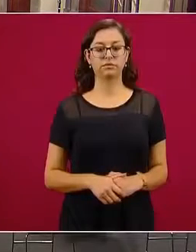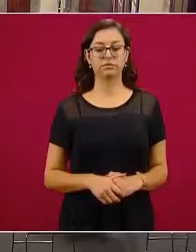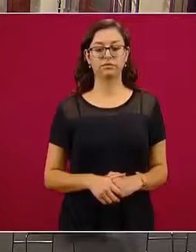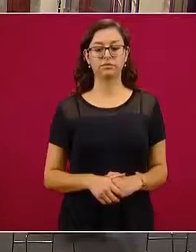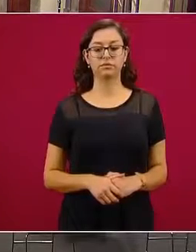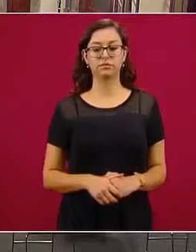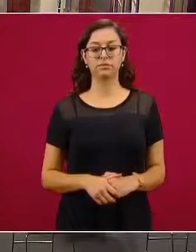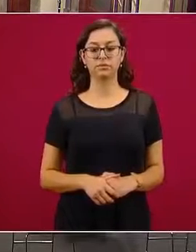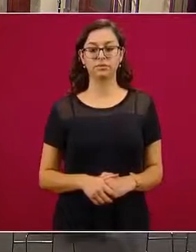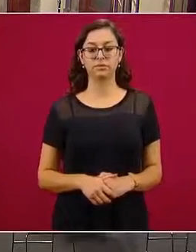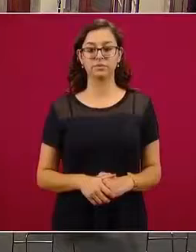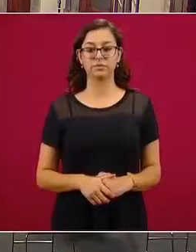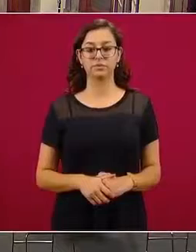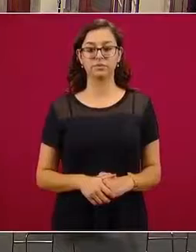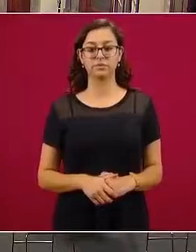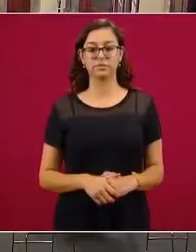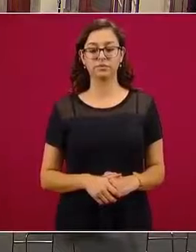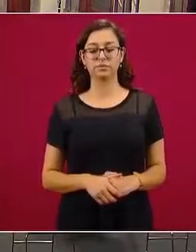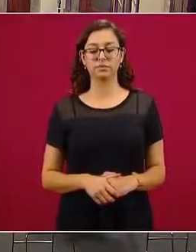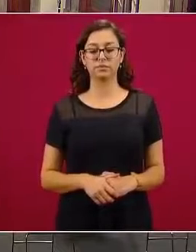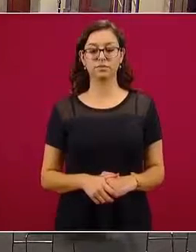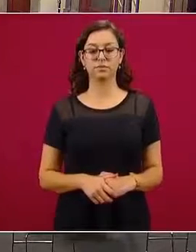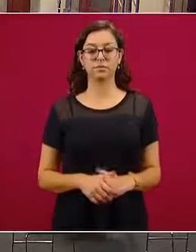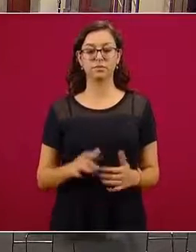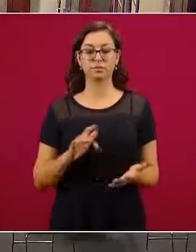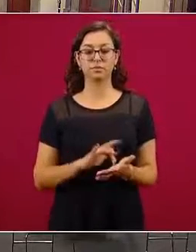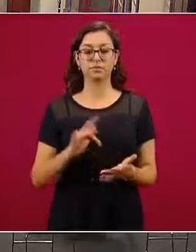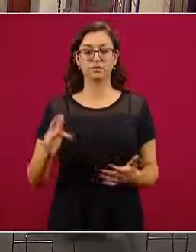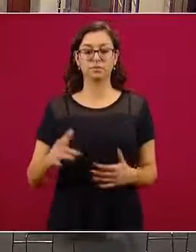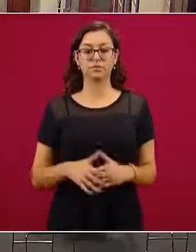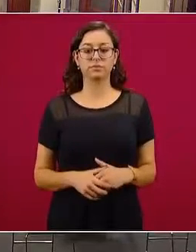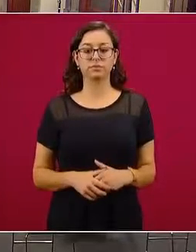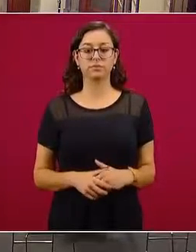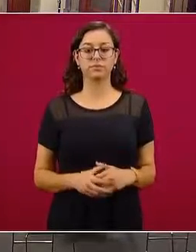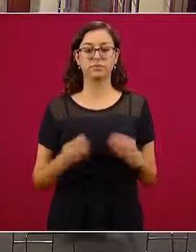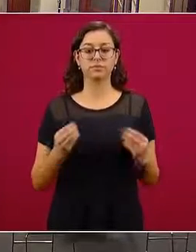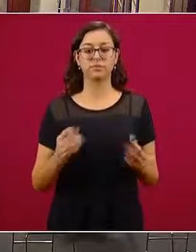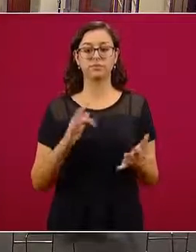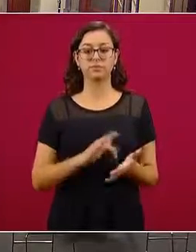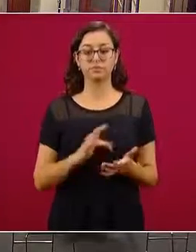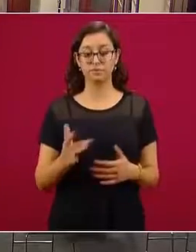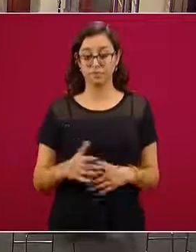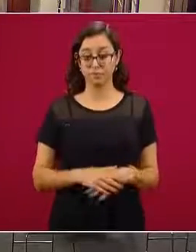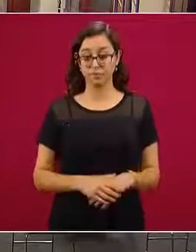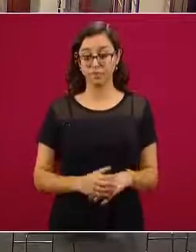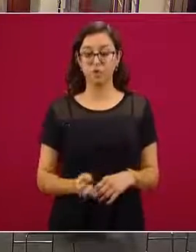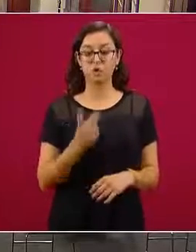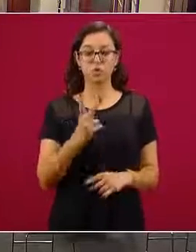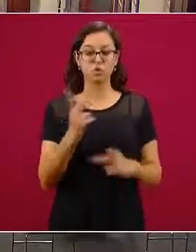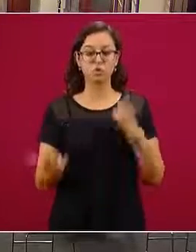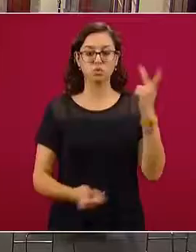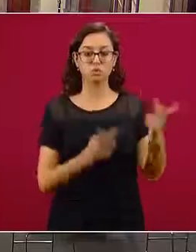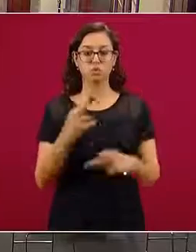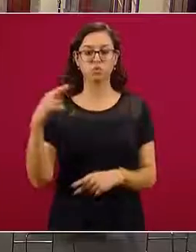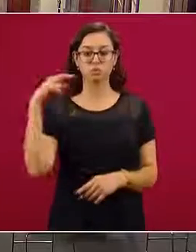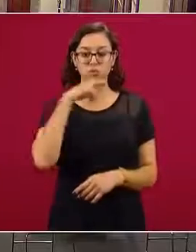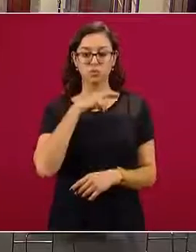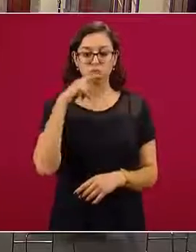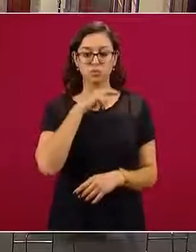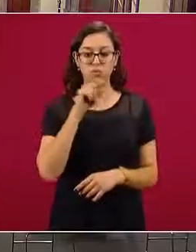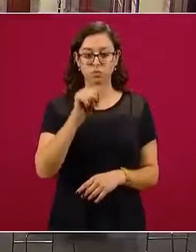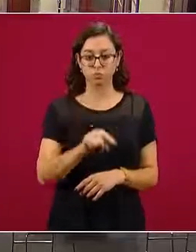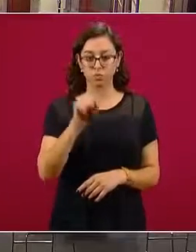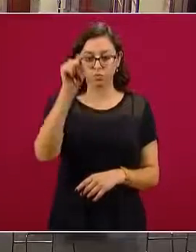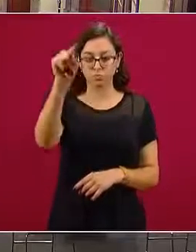Gobierno de México. Gracias. Muchas gracias, José Alfonso. Tenemos tiempo para dos preguntas muy rápidas, por favor, aquí adelante y allá